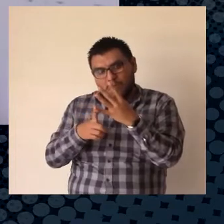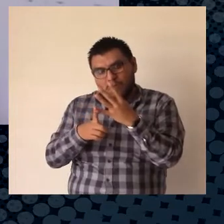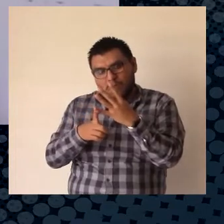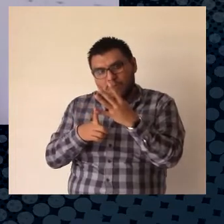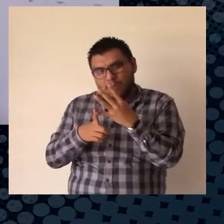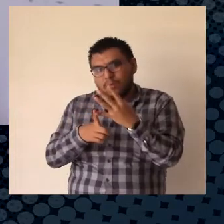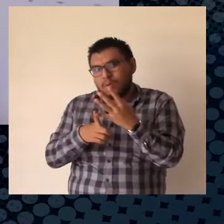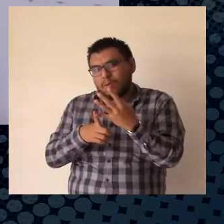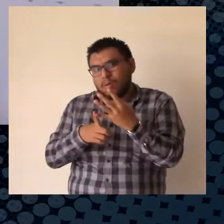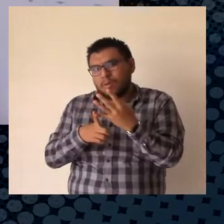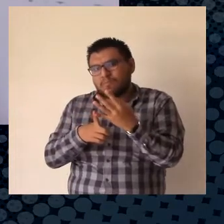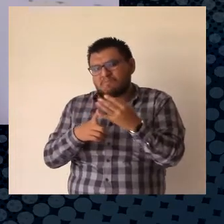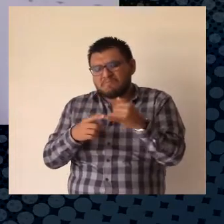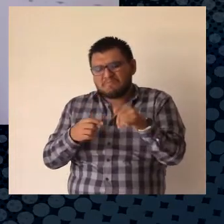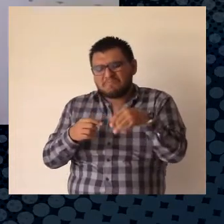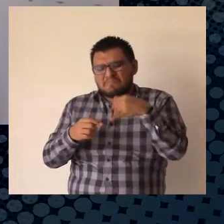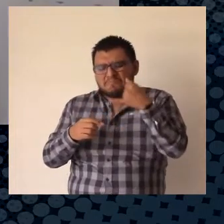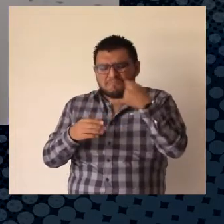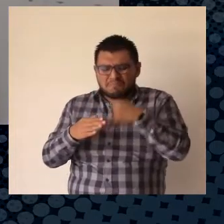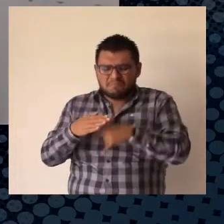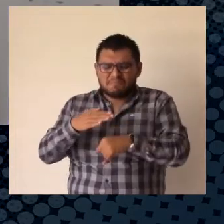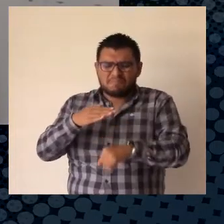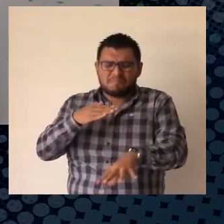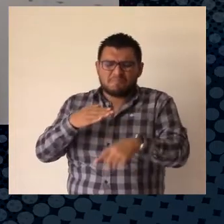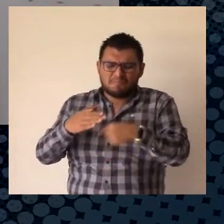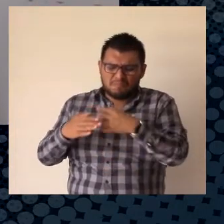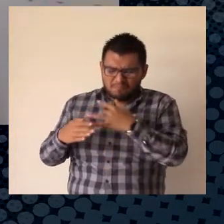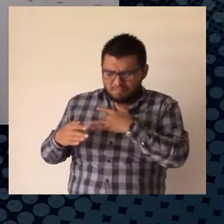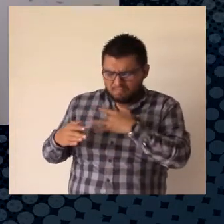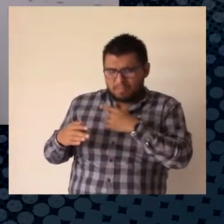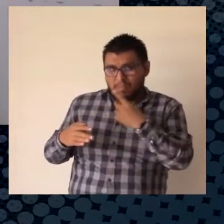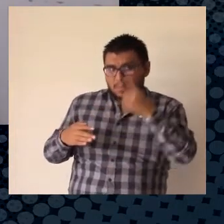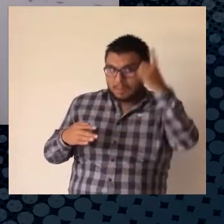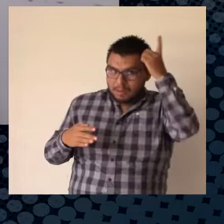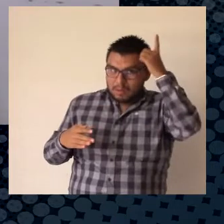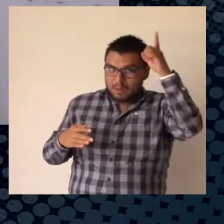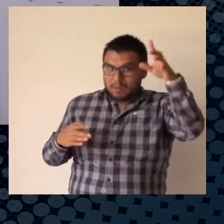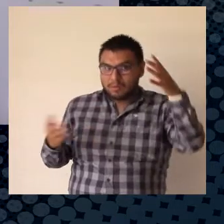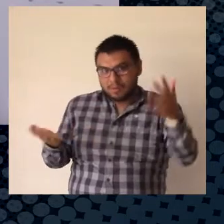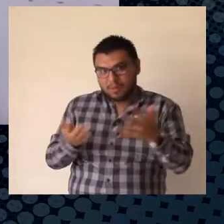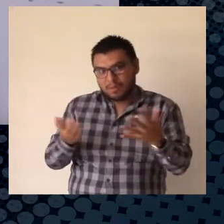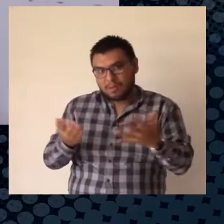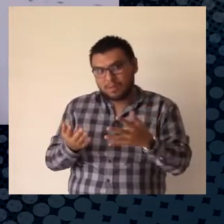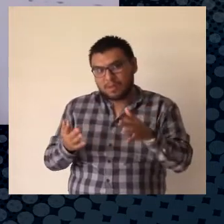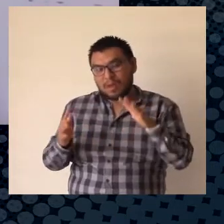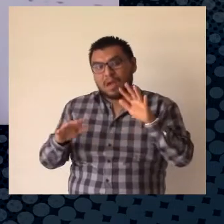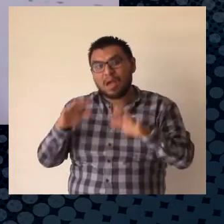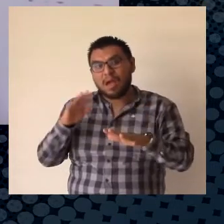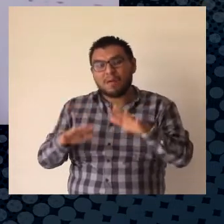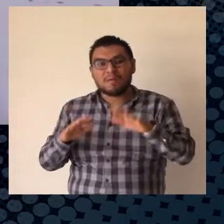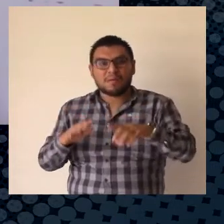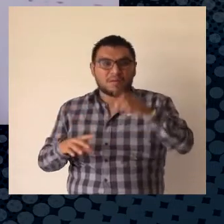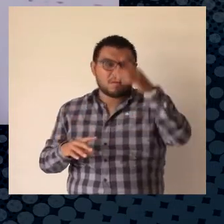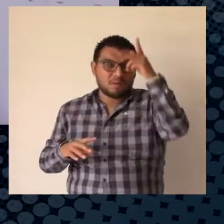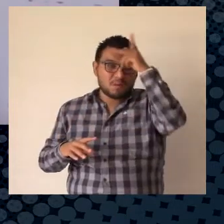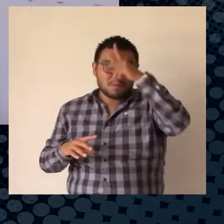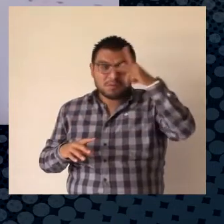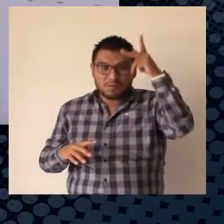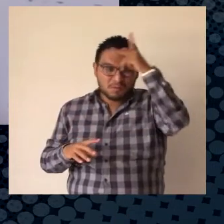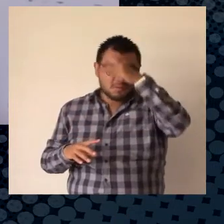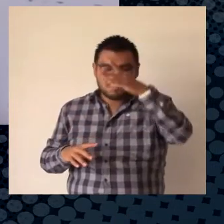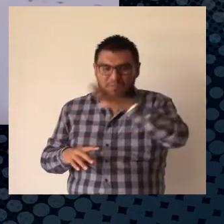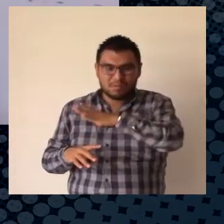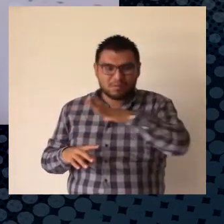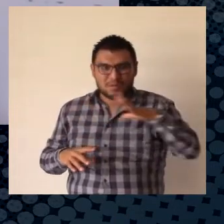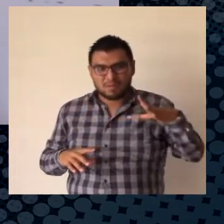de más adentro, la de más bajo, pero es donde Dios entra. Muchas veces un psicólogo no cristiano,